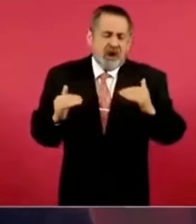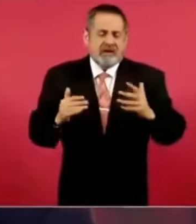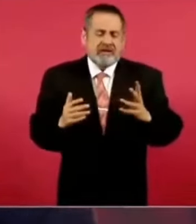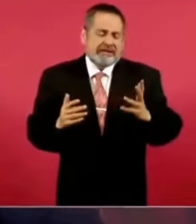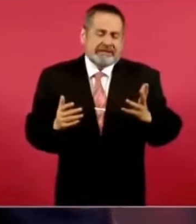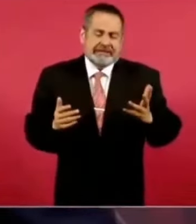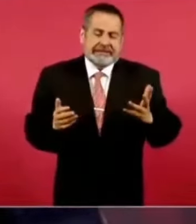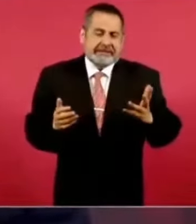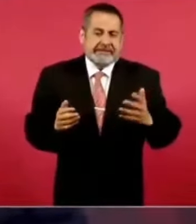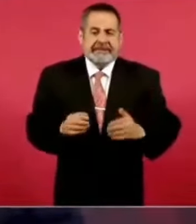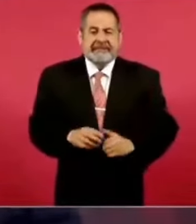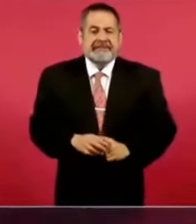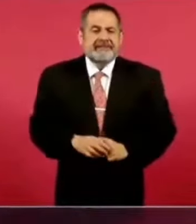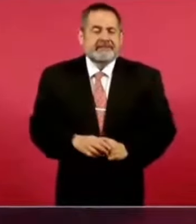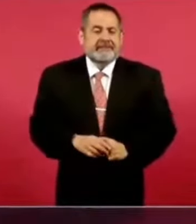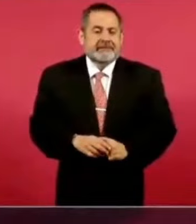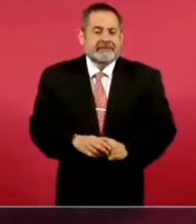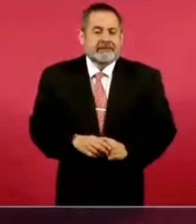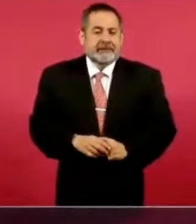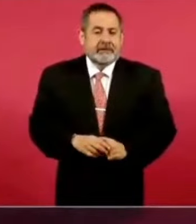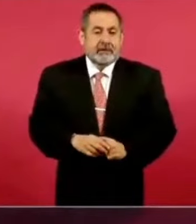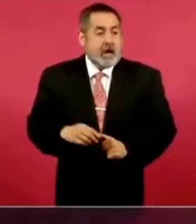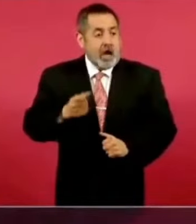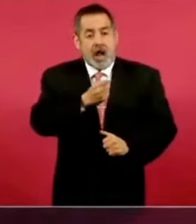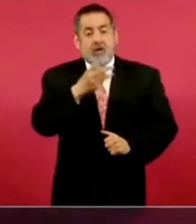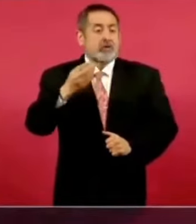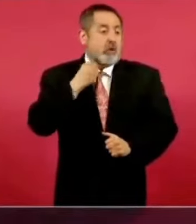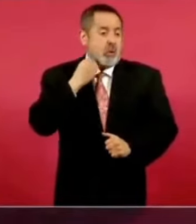que ganan mucho dinero